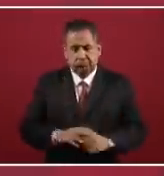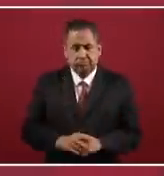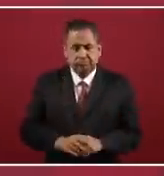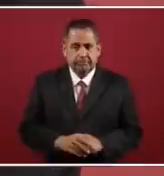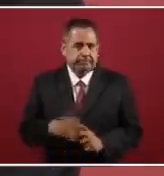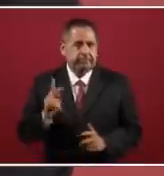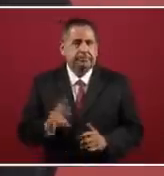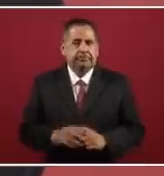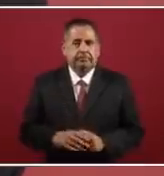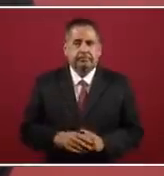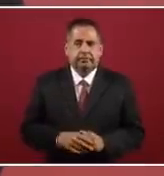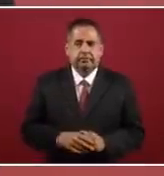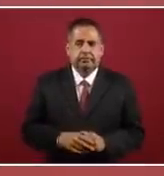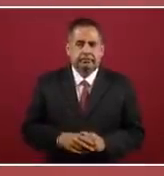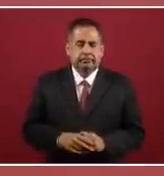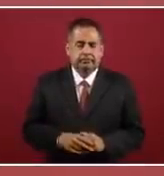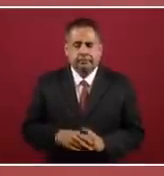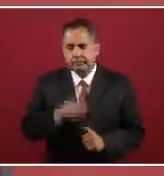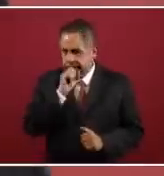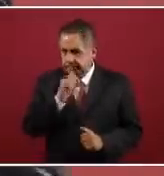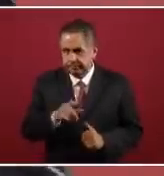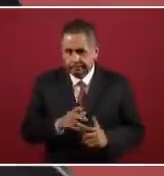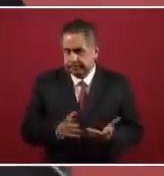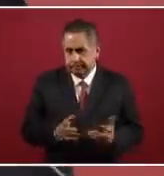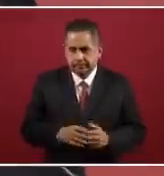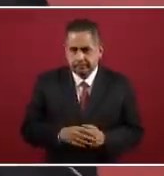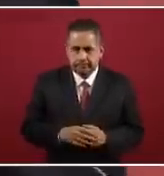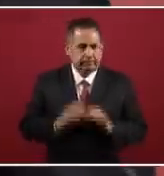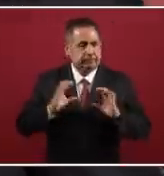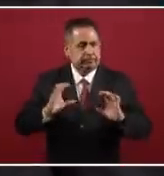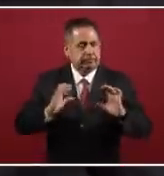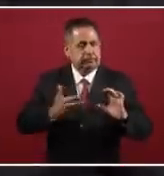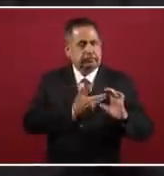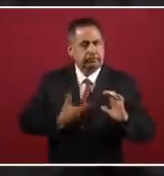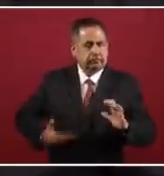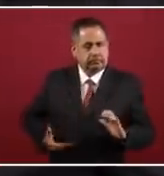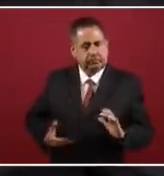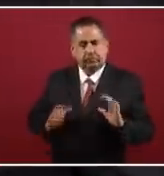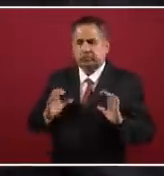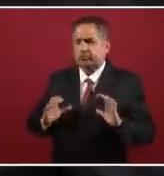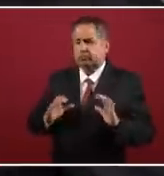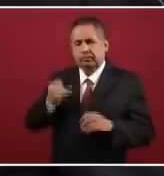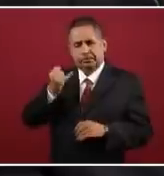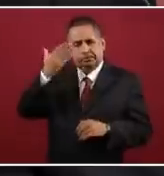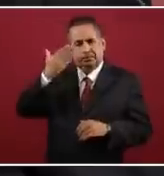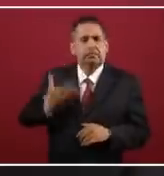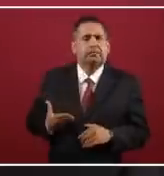Pero también cuidar la investidura presidencial, porque